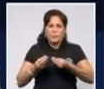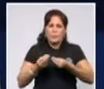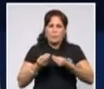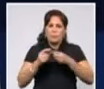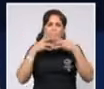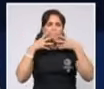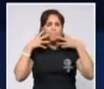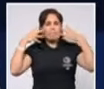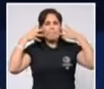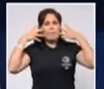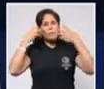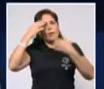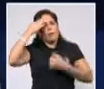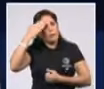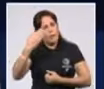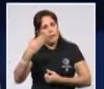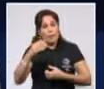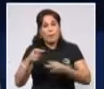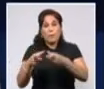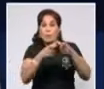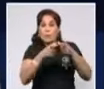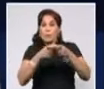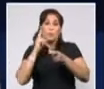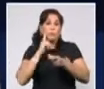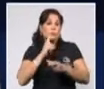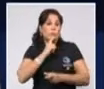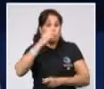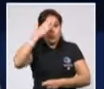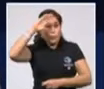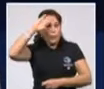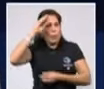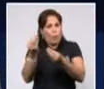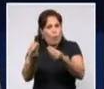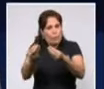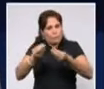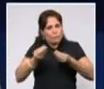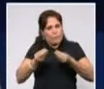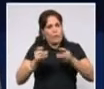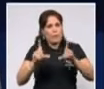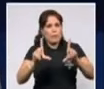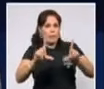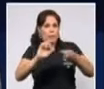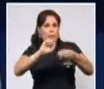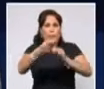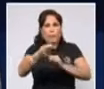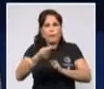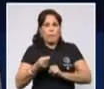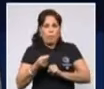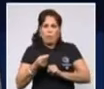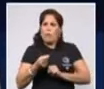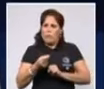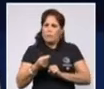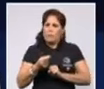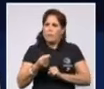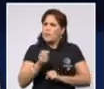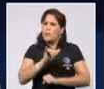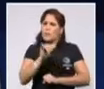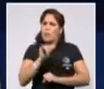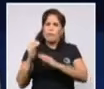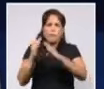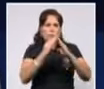reconozco, agradezco mucho, y sobre todo, lo más importante, me transmitieron el reconocimiento